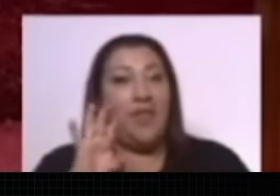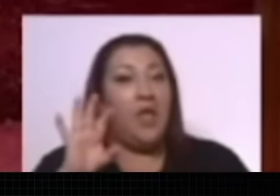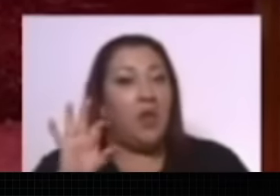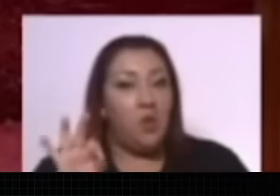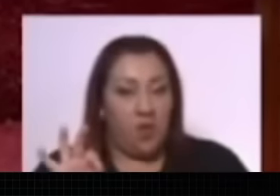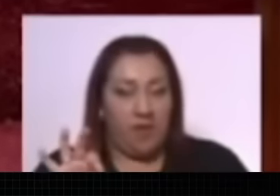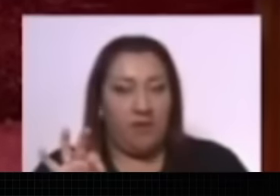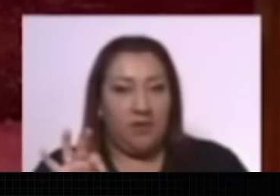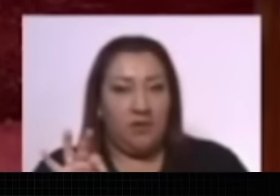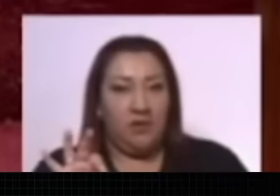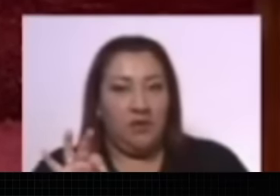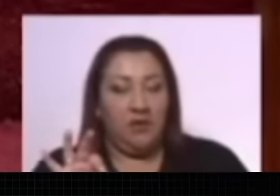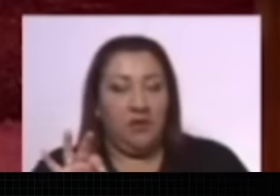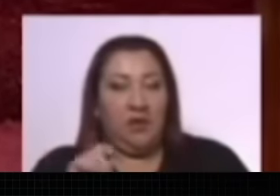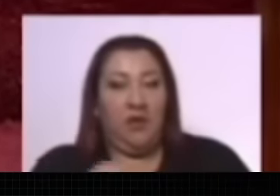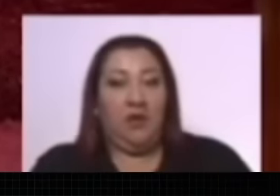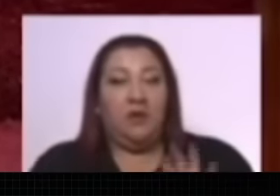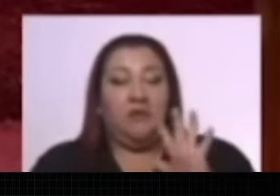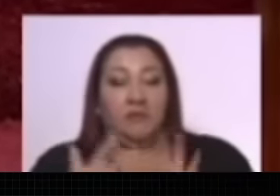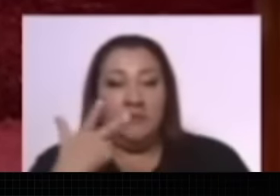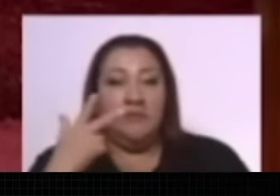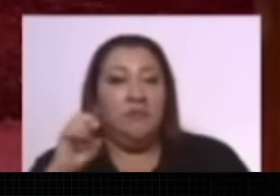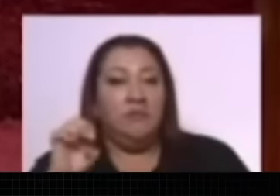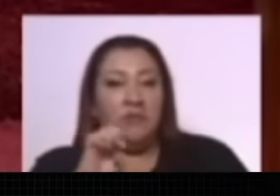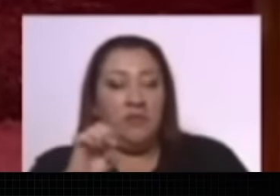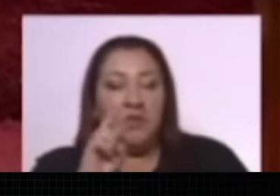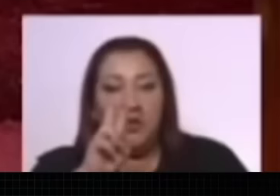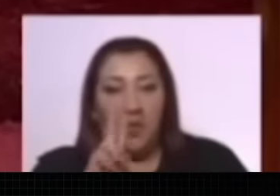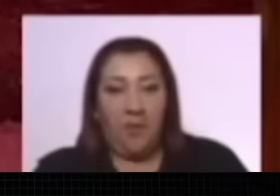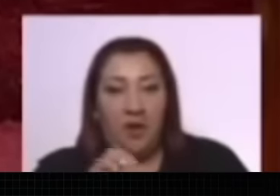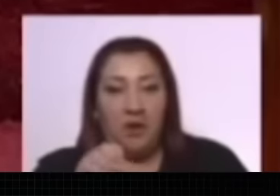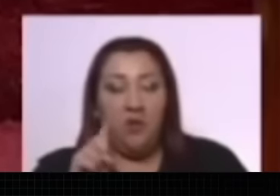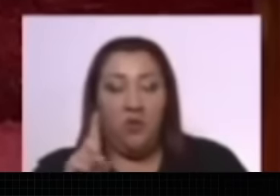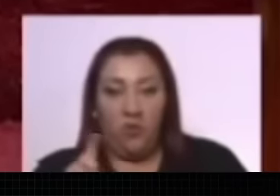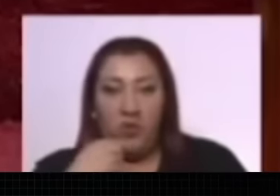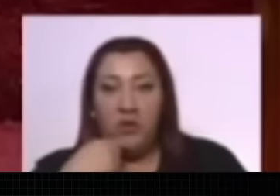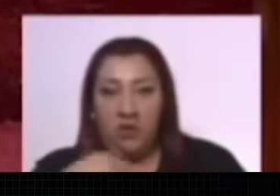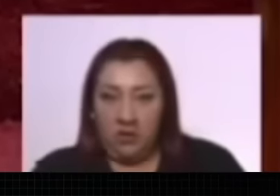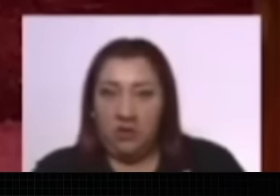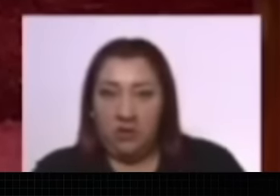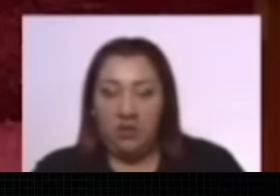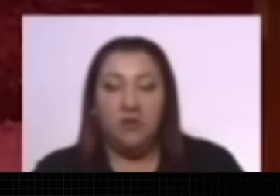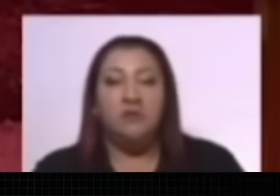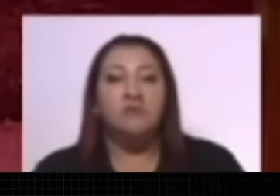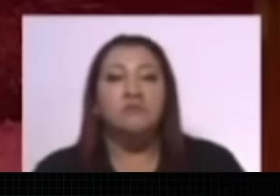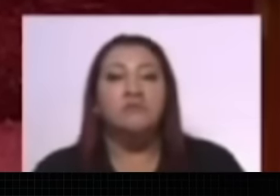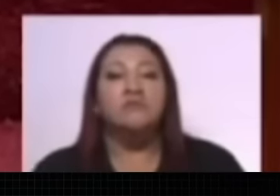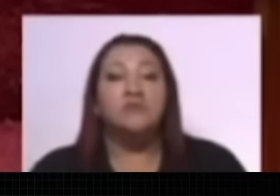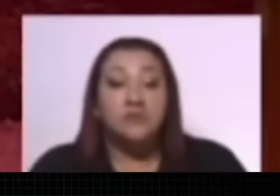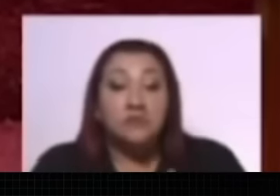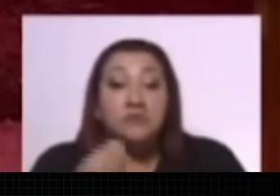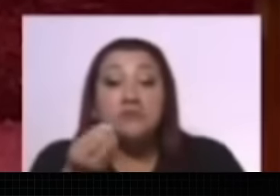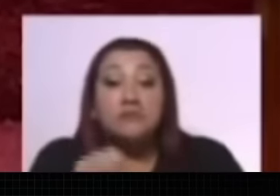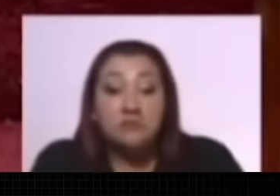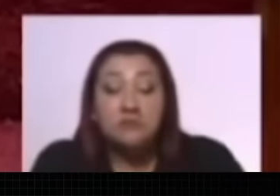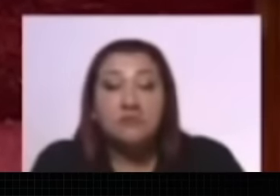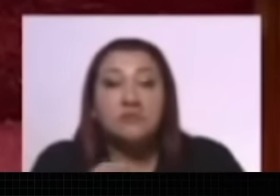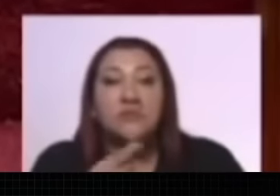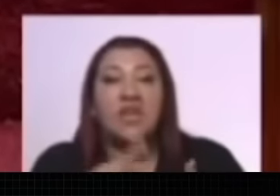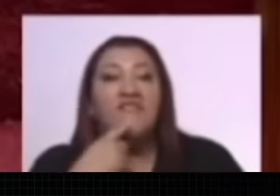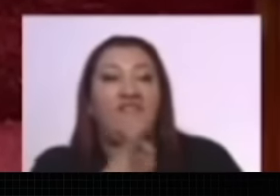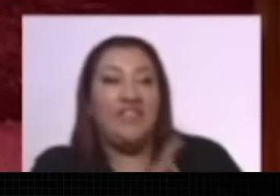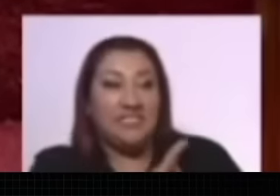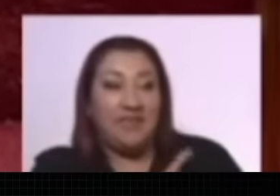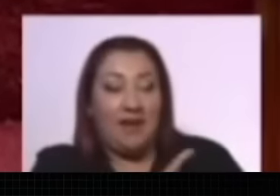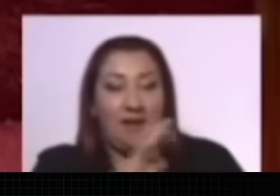27.399 del 13 de enero del 2001, se dispuso que el